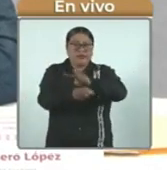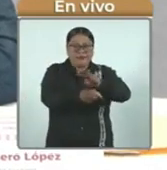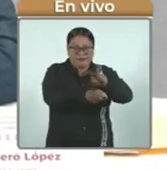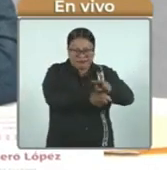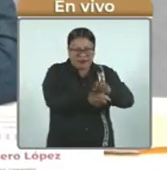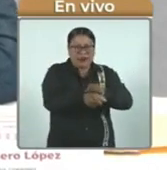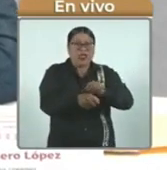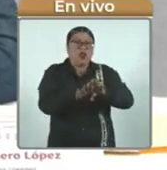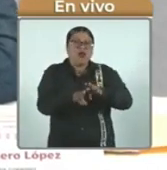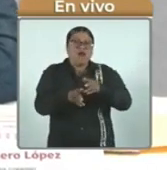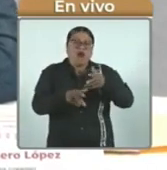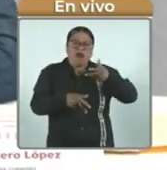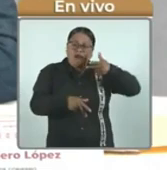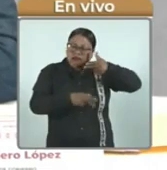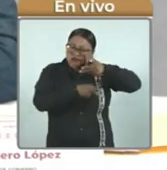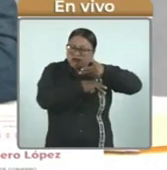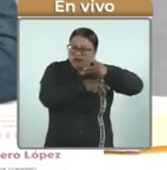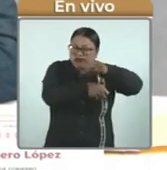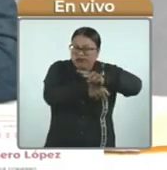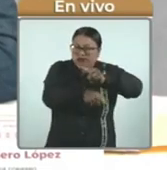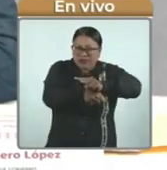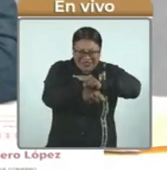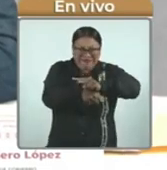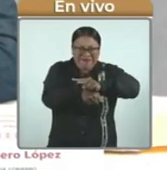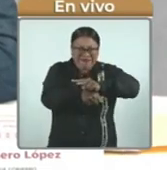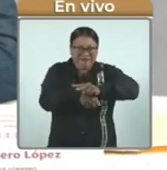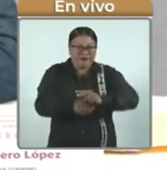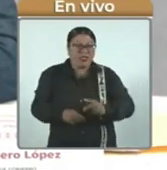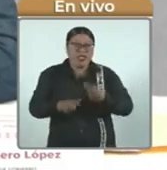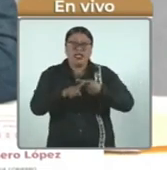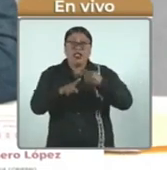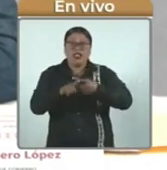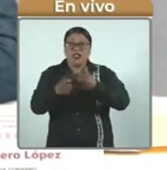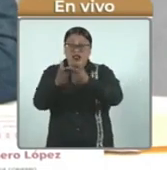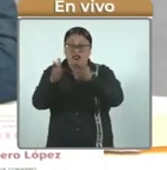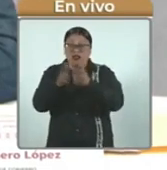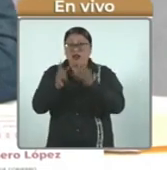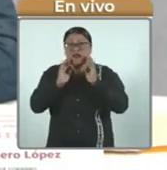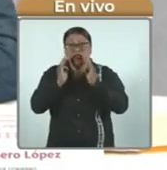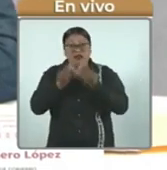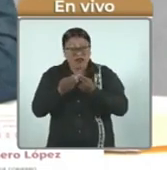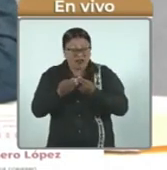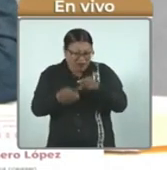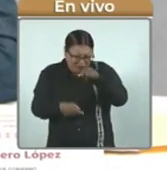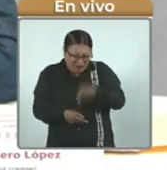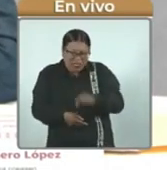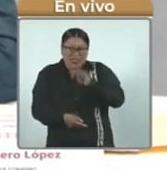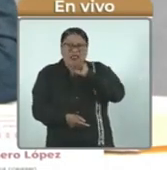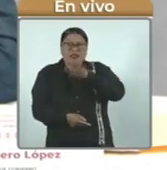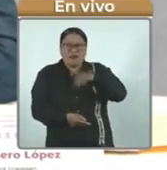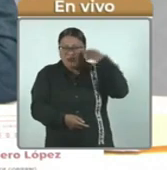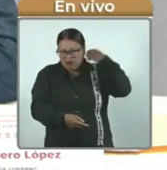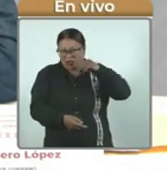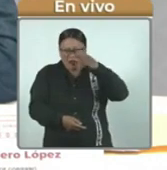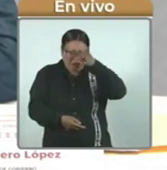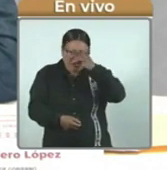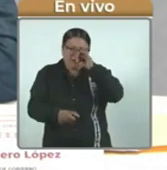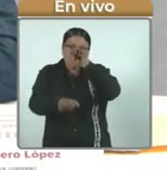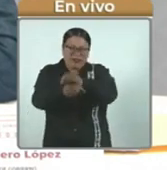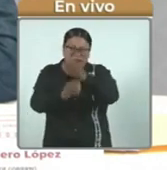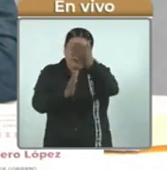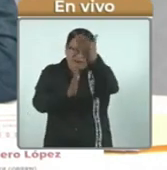del seguimiento digital a los grupos delincuenciales. Esto se va a hacer en Oaxaca, pues también para fortalecer el